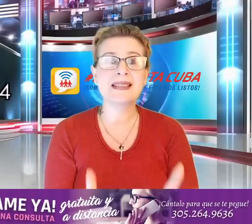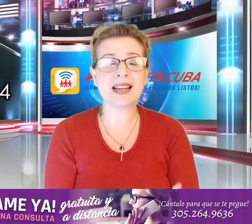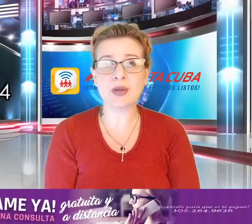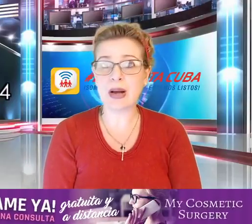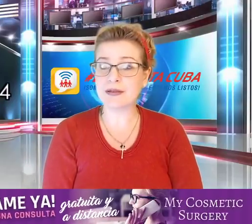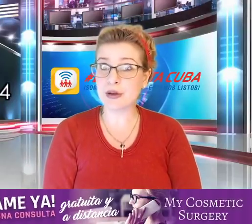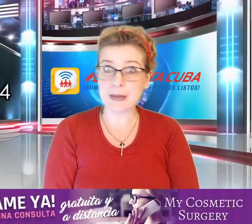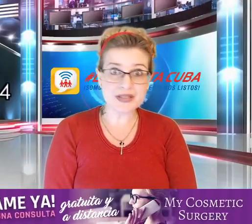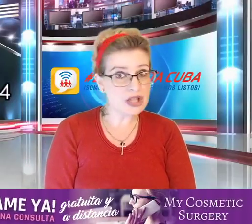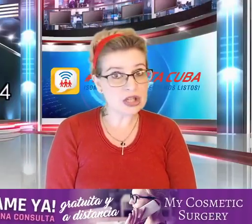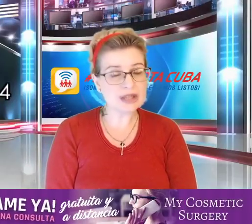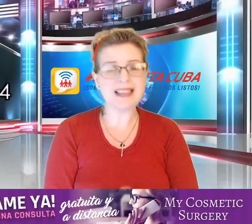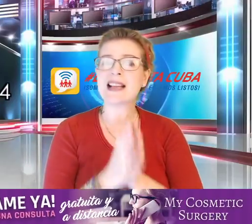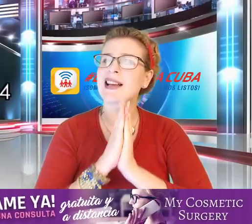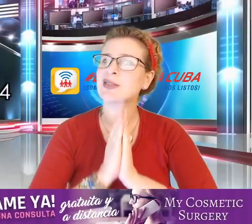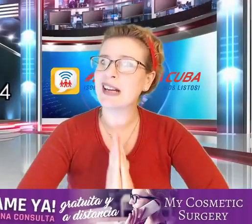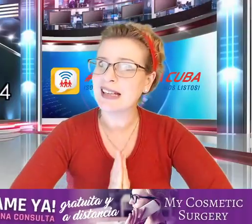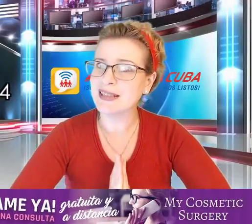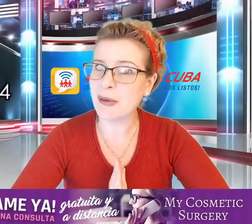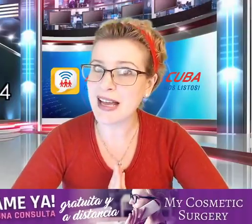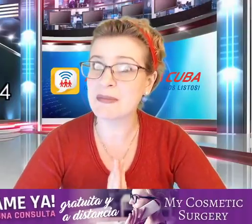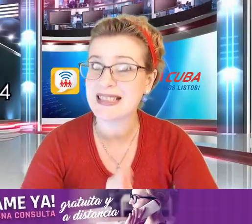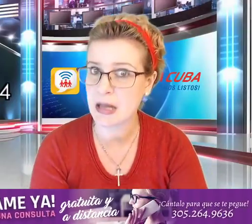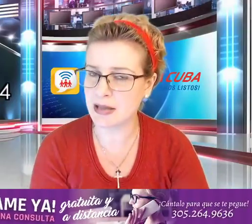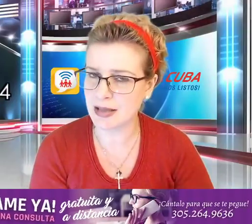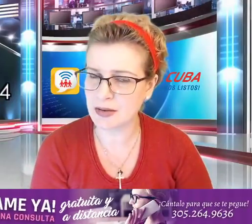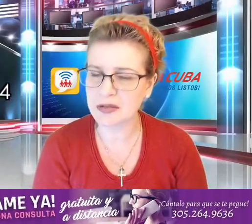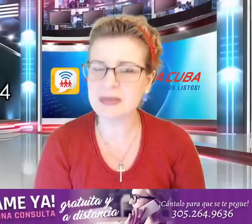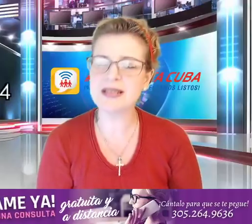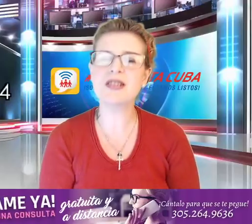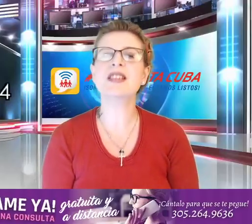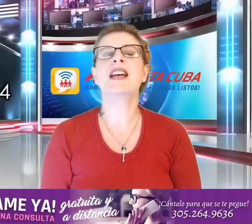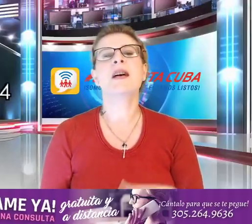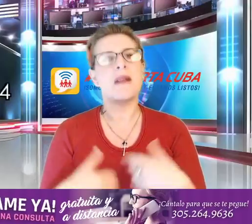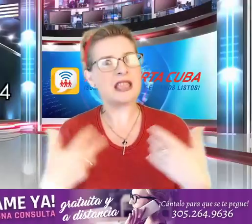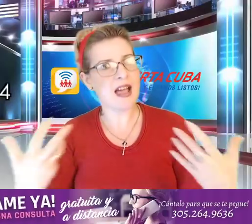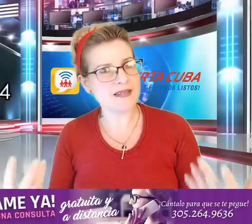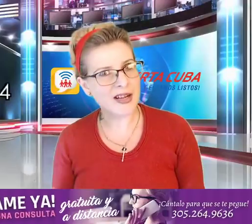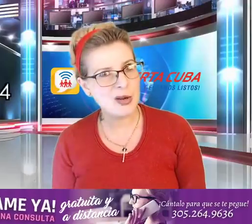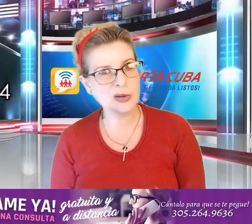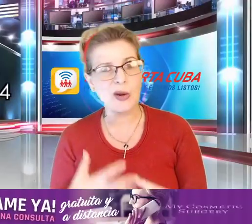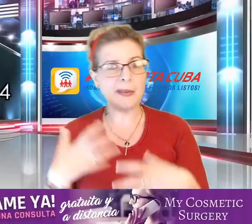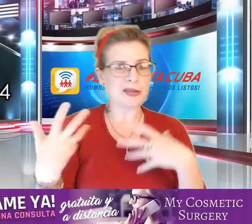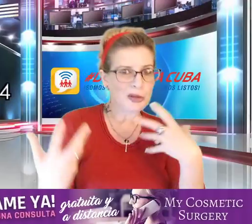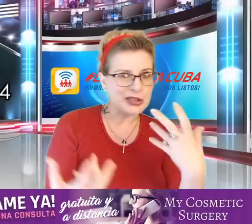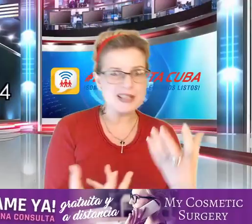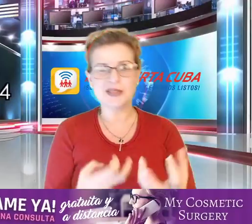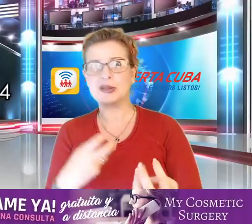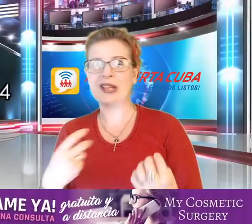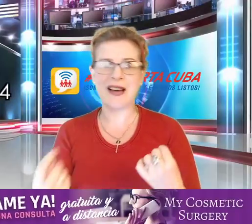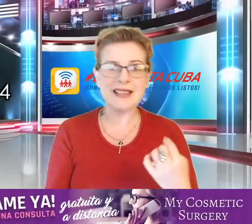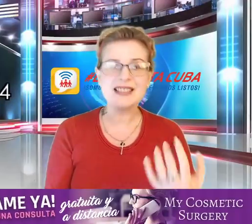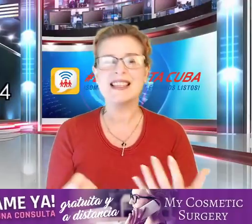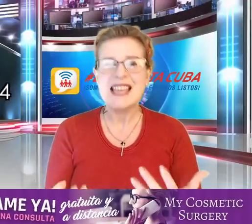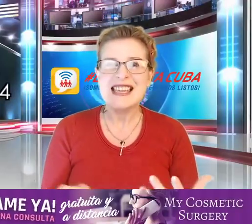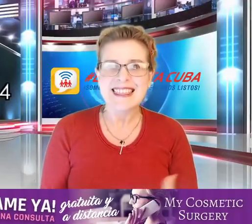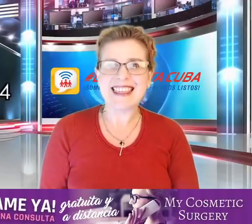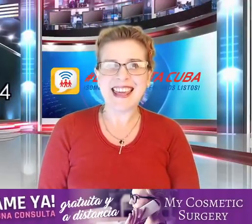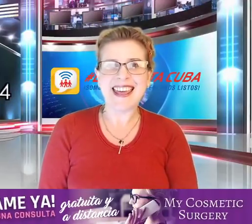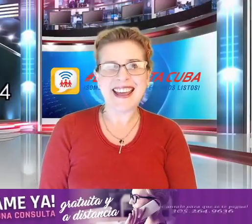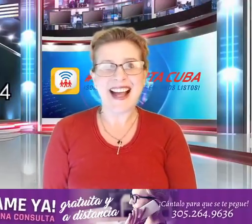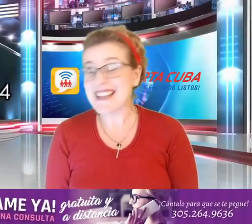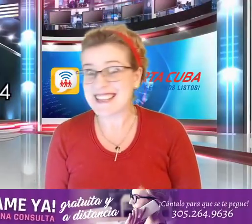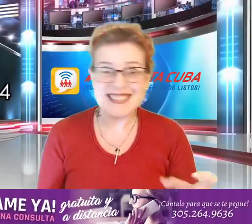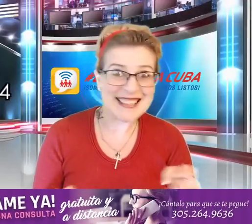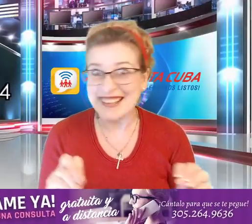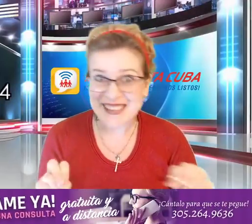pueden mandar toda la información. Gracias a toda la gente bella que me está mandando información. Mañana viene otro capítulo de esos, tú sabes,